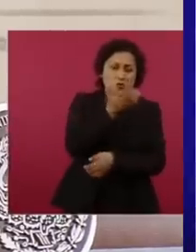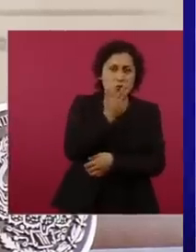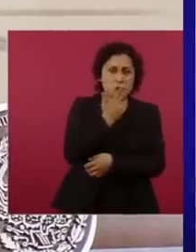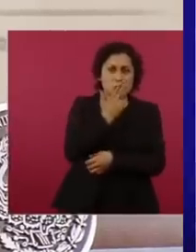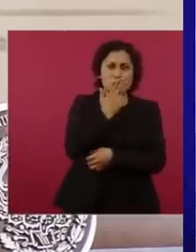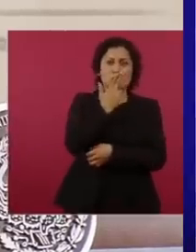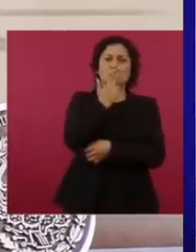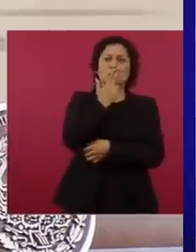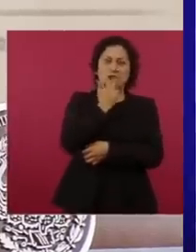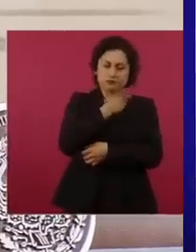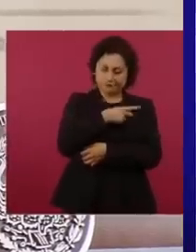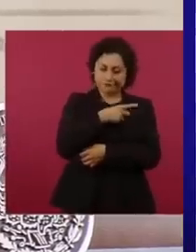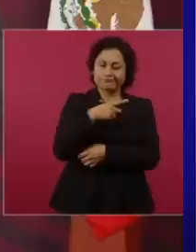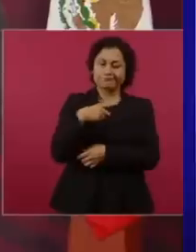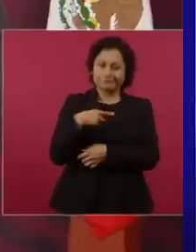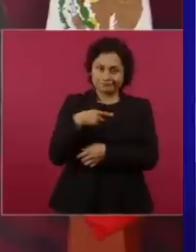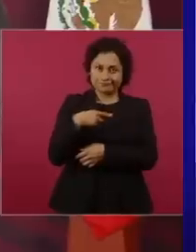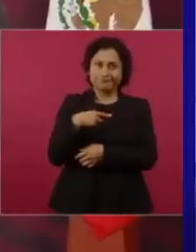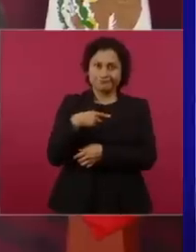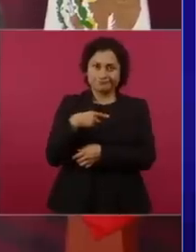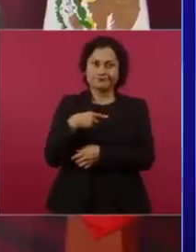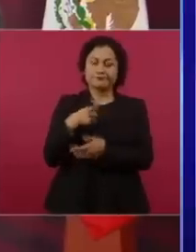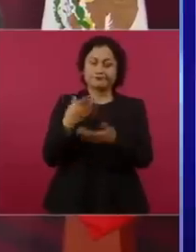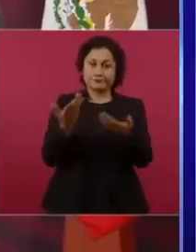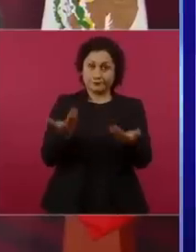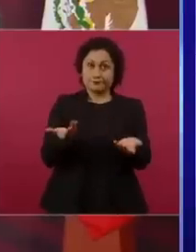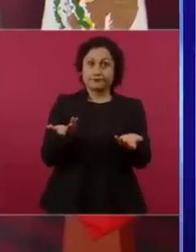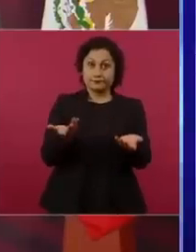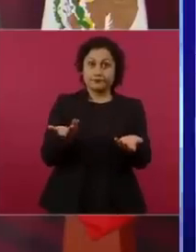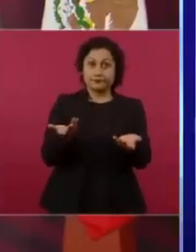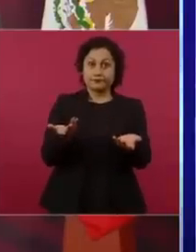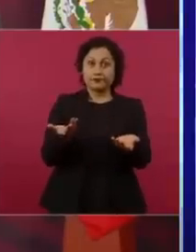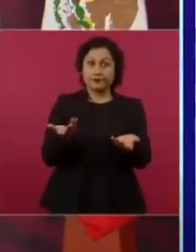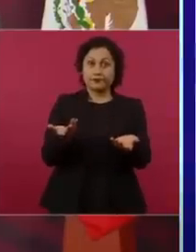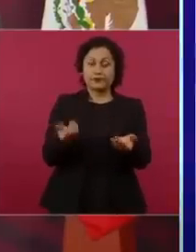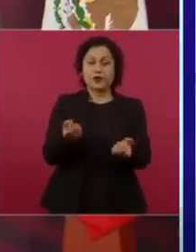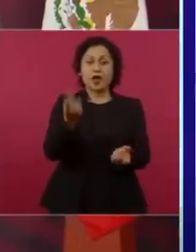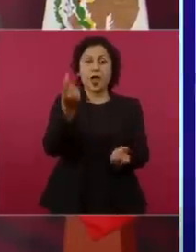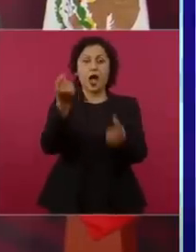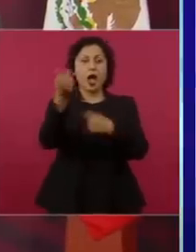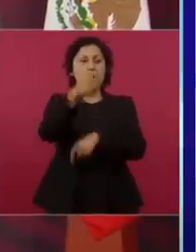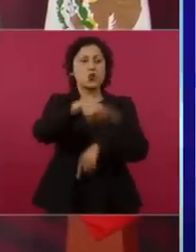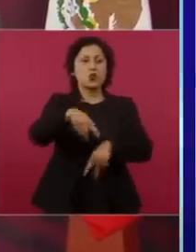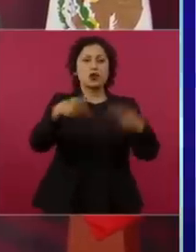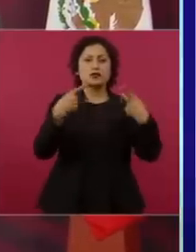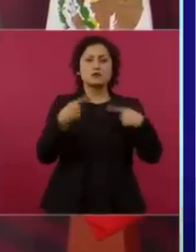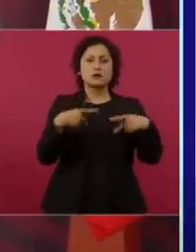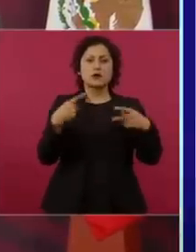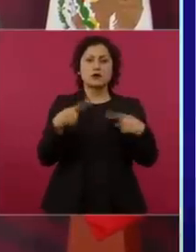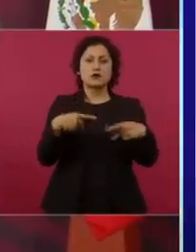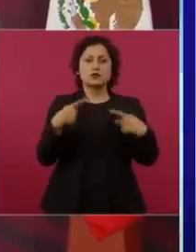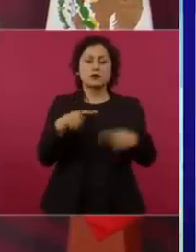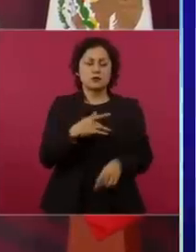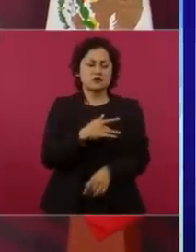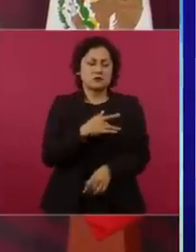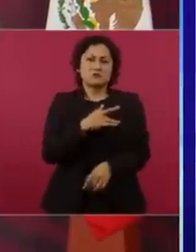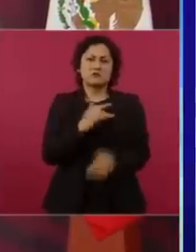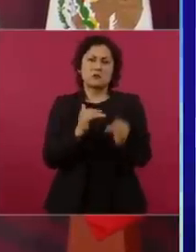por último, decirle a los que se creen superiores a los de la moronga